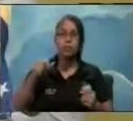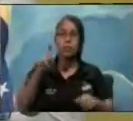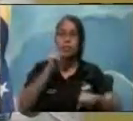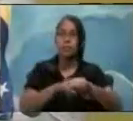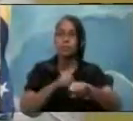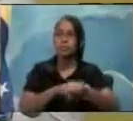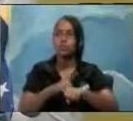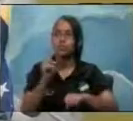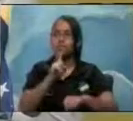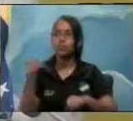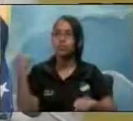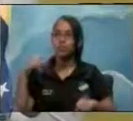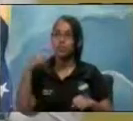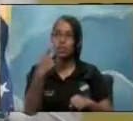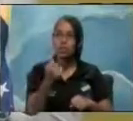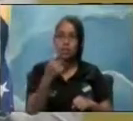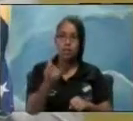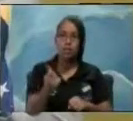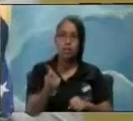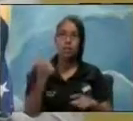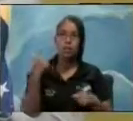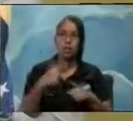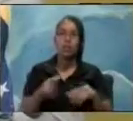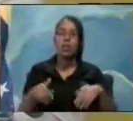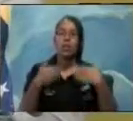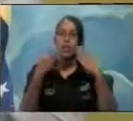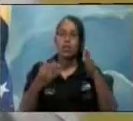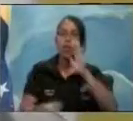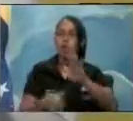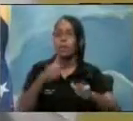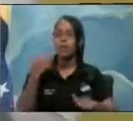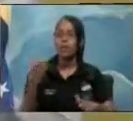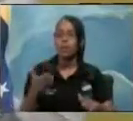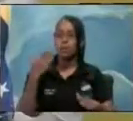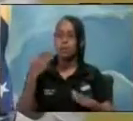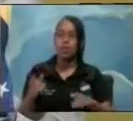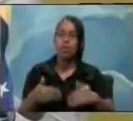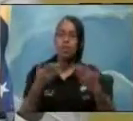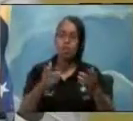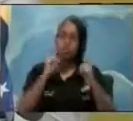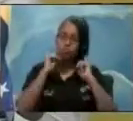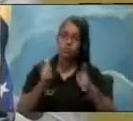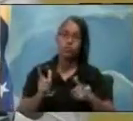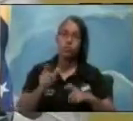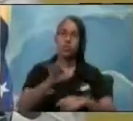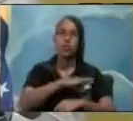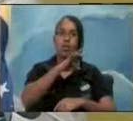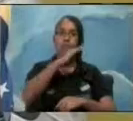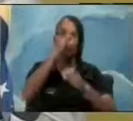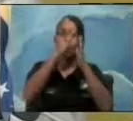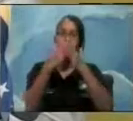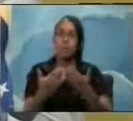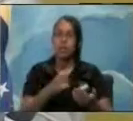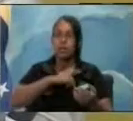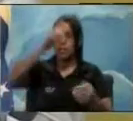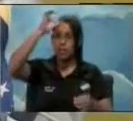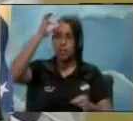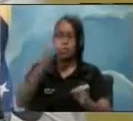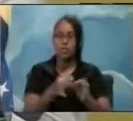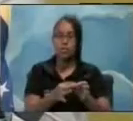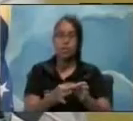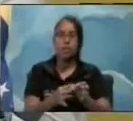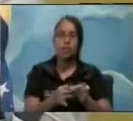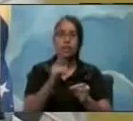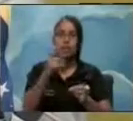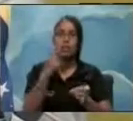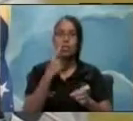no tenía ni plata ni oro, pero le dio lo más importante, le dio una orden espiritual, una palabra de fe, una inyección de fe.